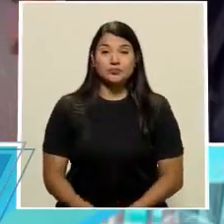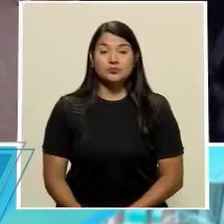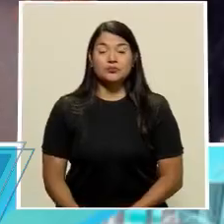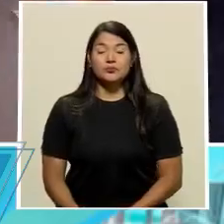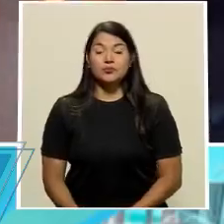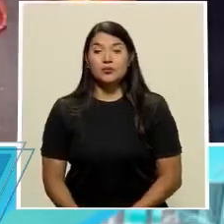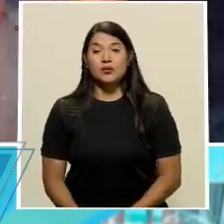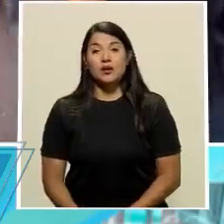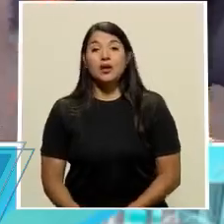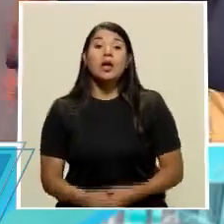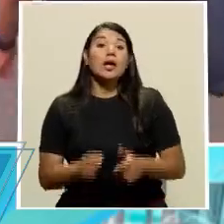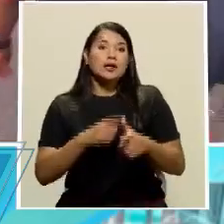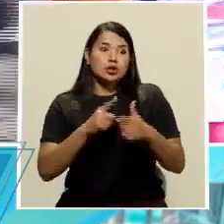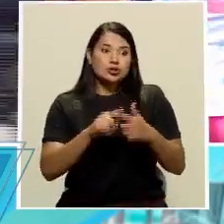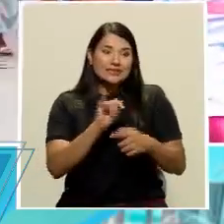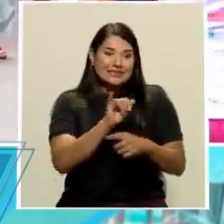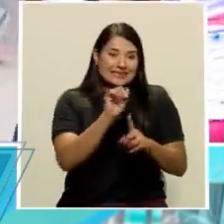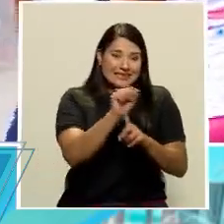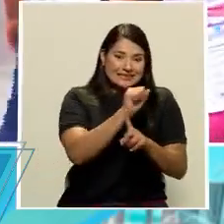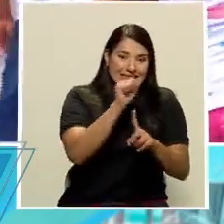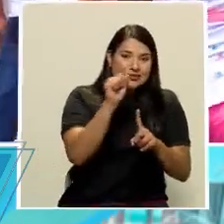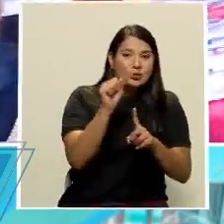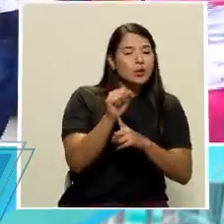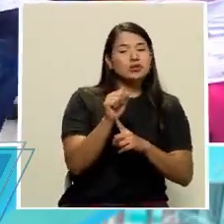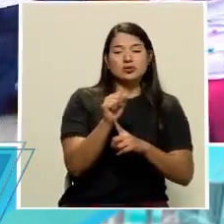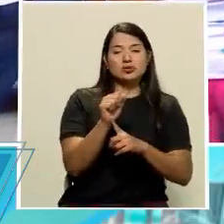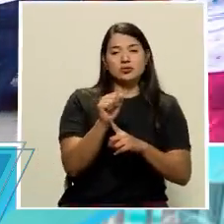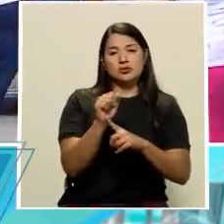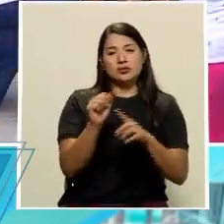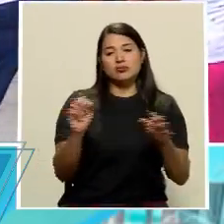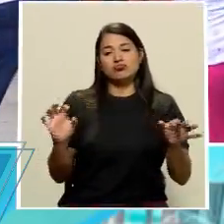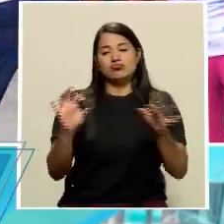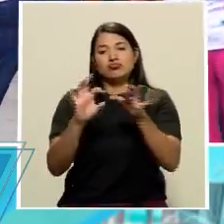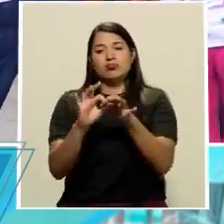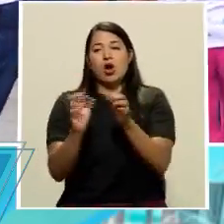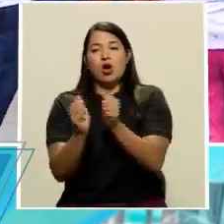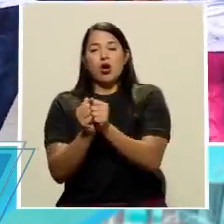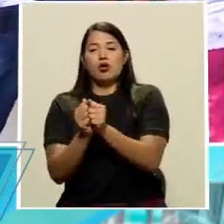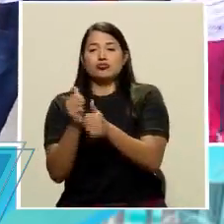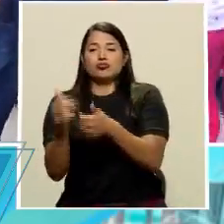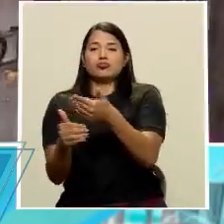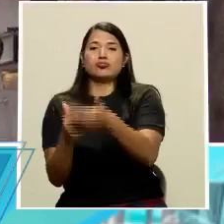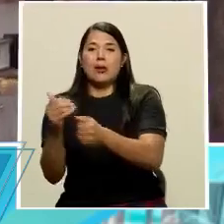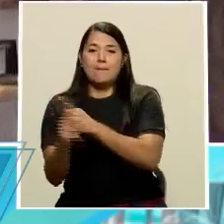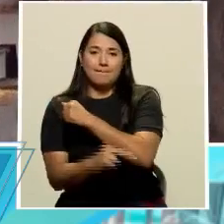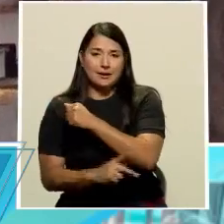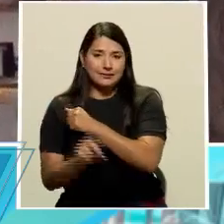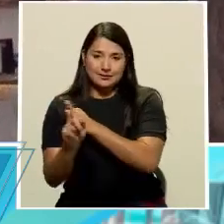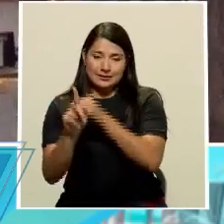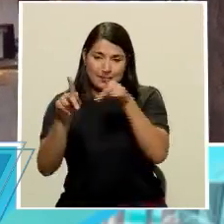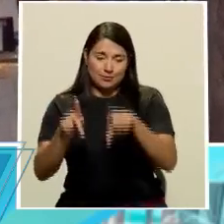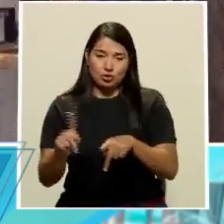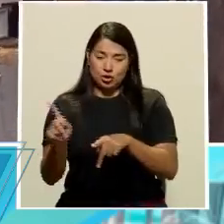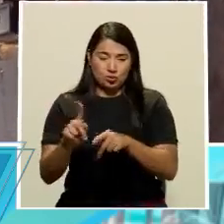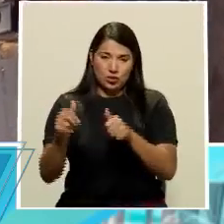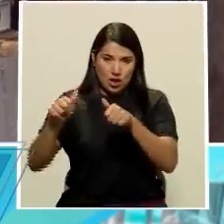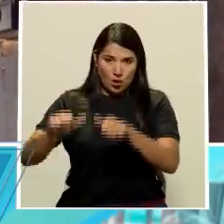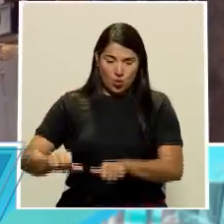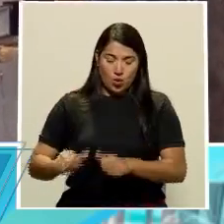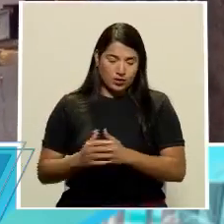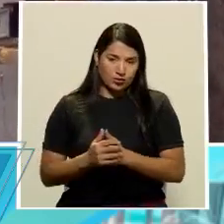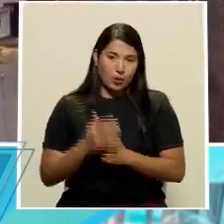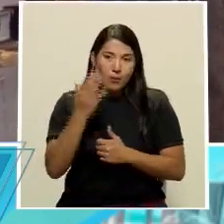del país, porque si las personas, sus núcleos familiares están siendo tan afectados por el tema del desempleo y la reducción de jornadas,